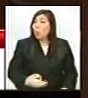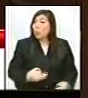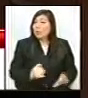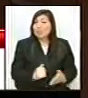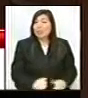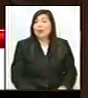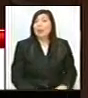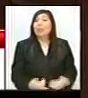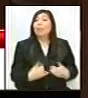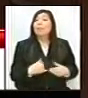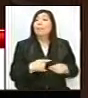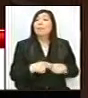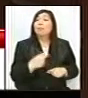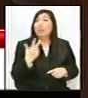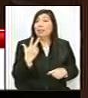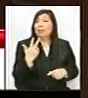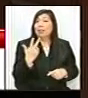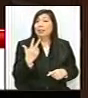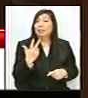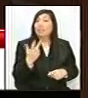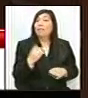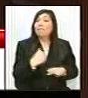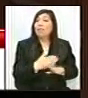hecho depende de tres tipos de lecciones: